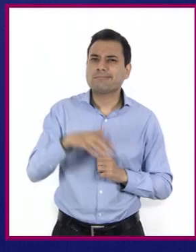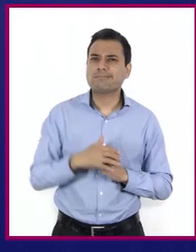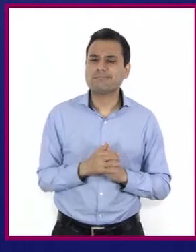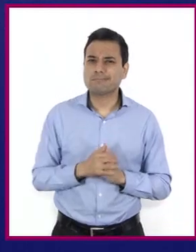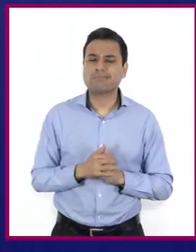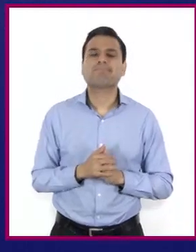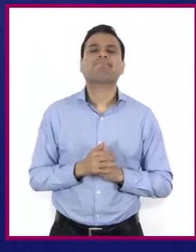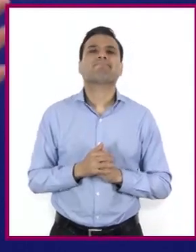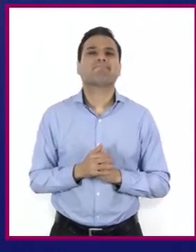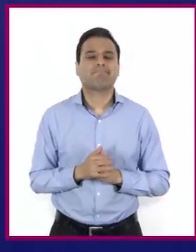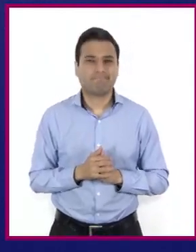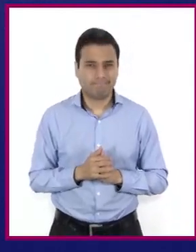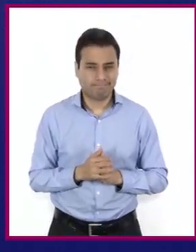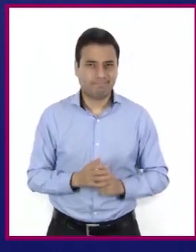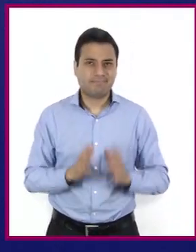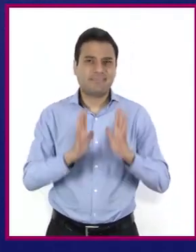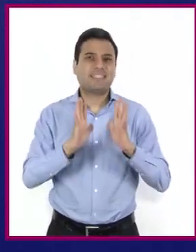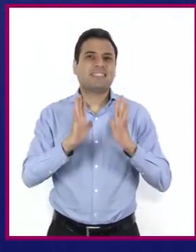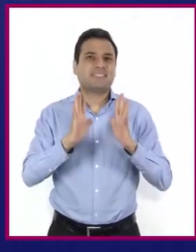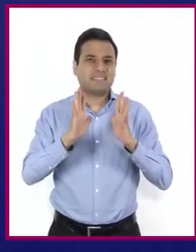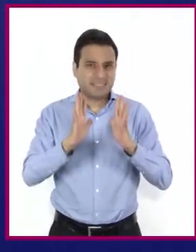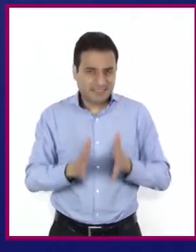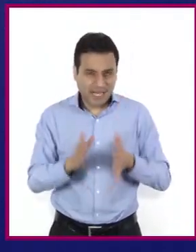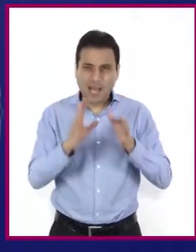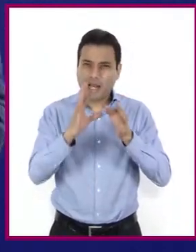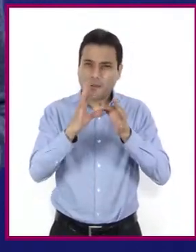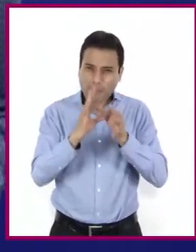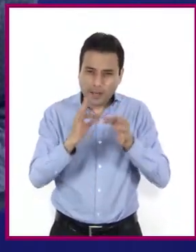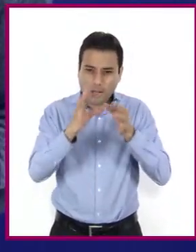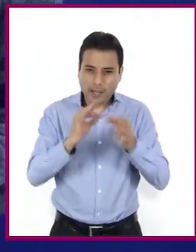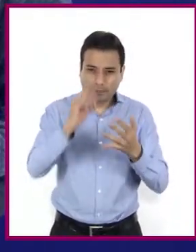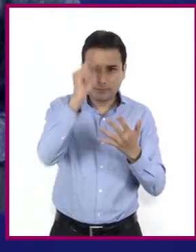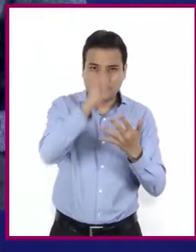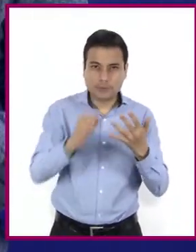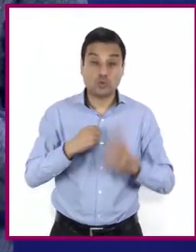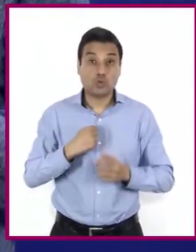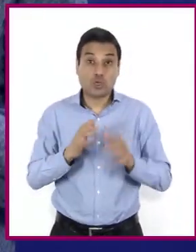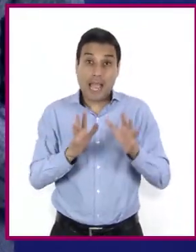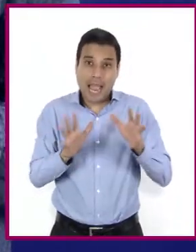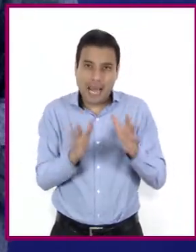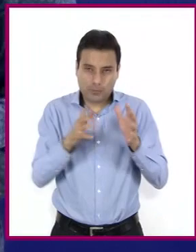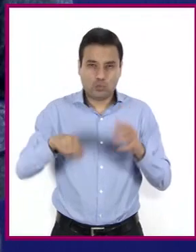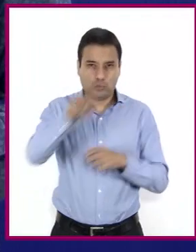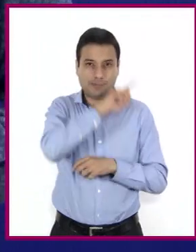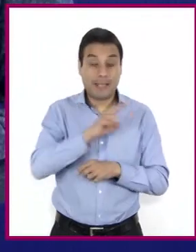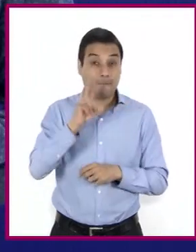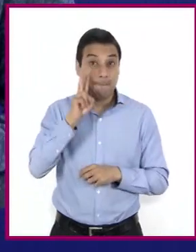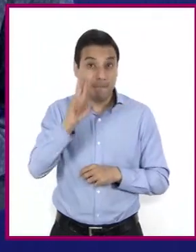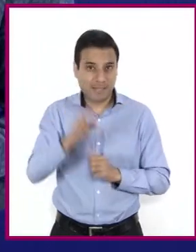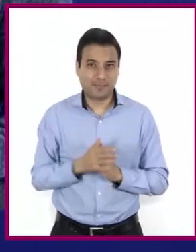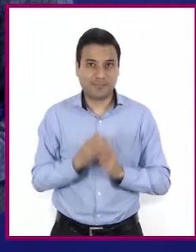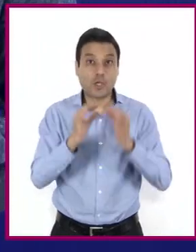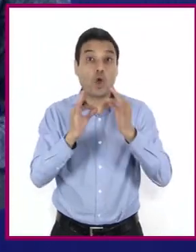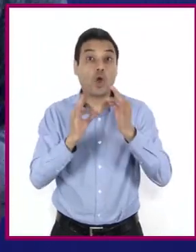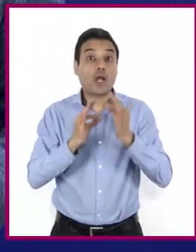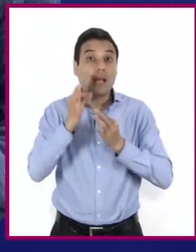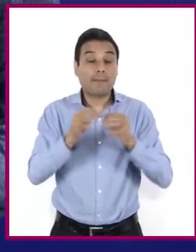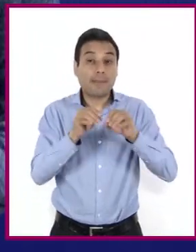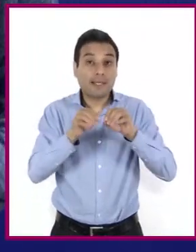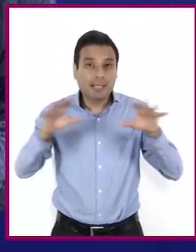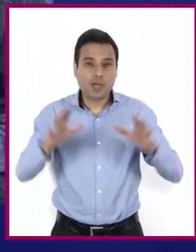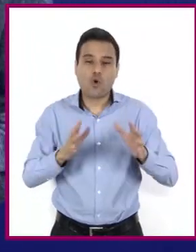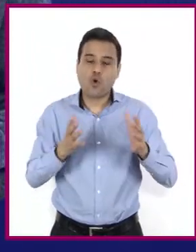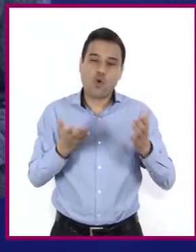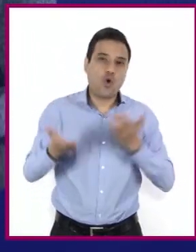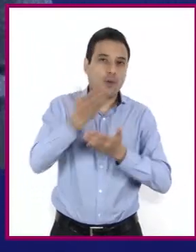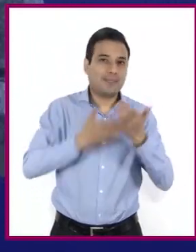que trabajamos con todos estos contenidos, las y los invito a que veamos la campaña de convivencia escolar